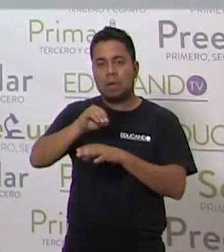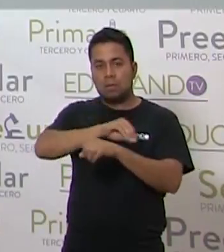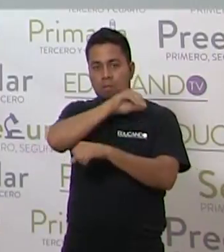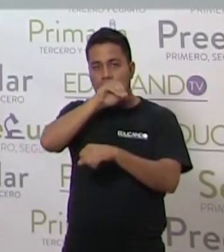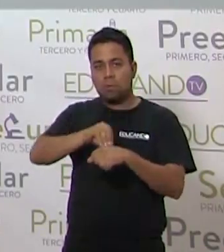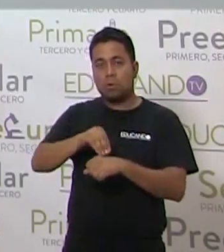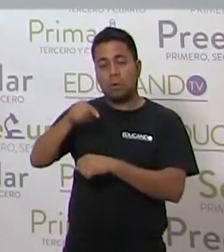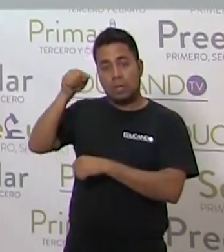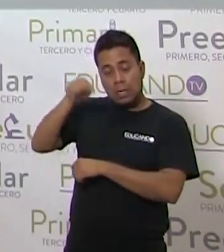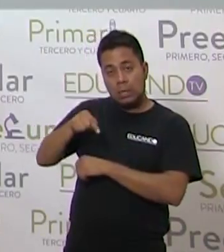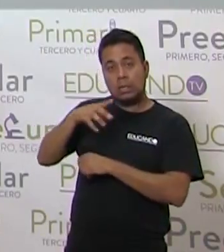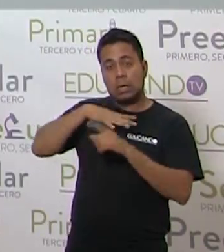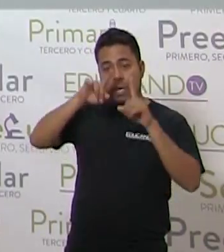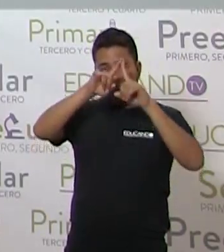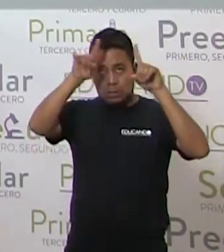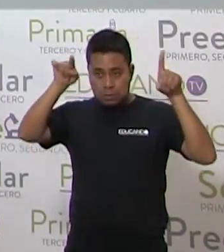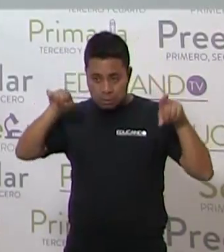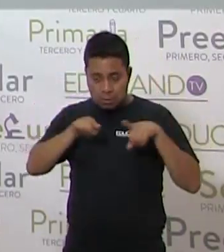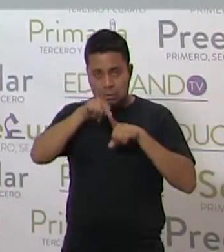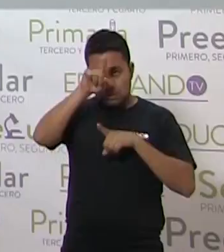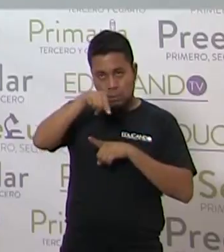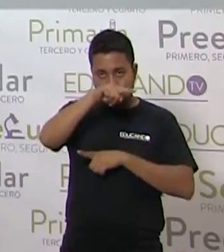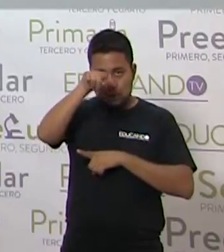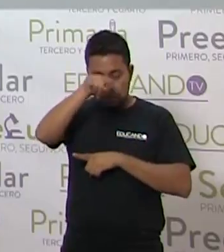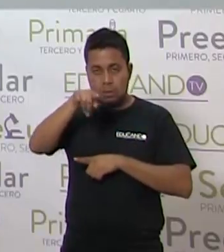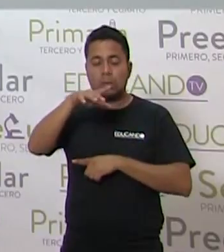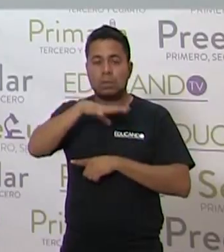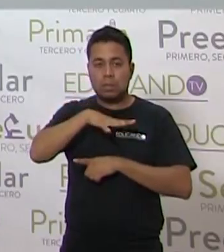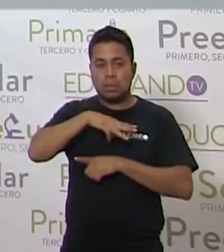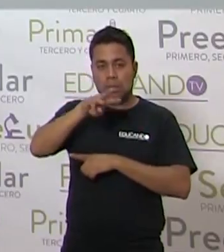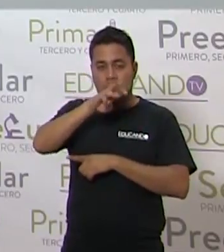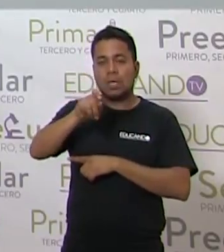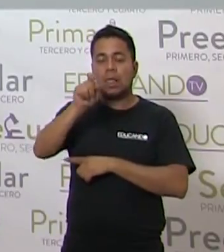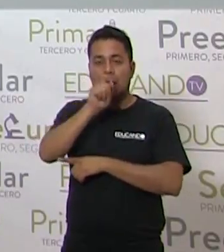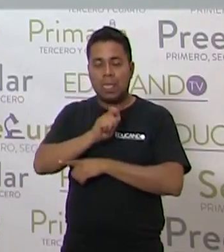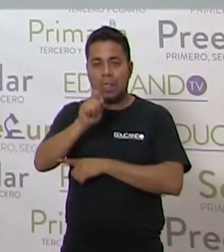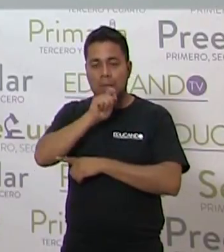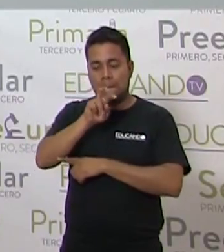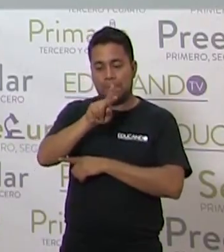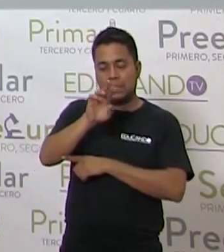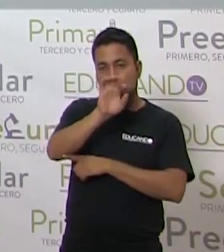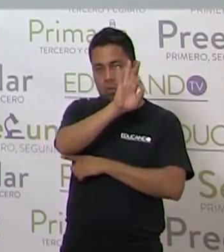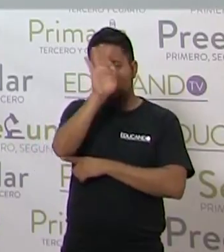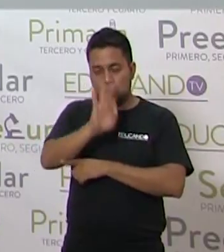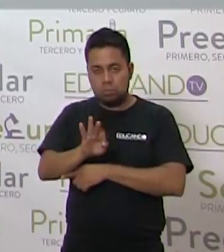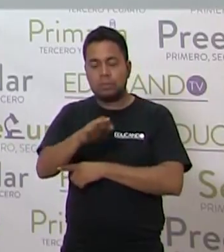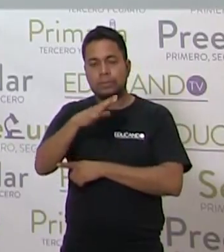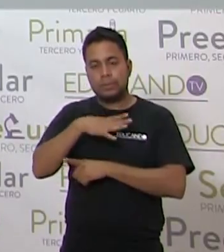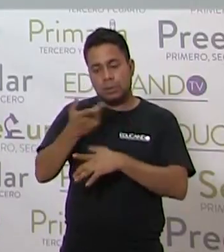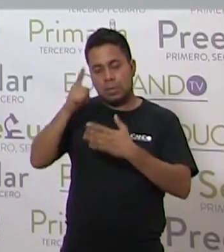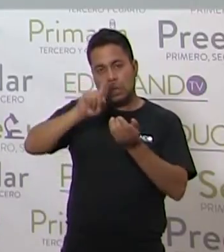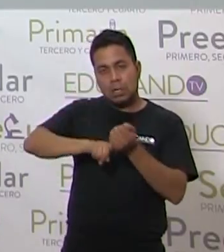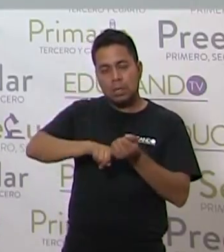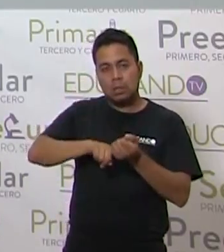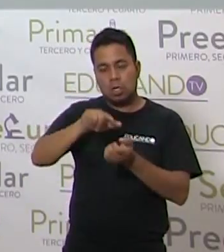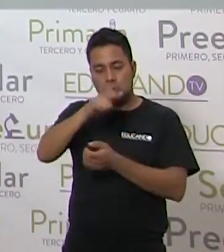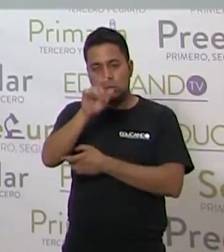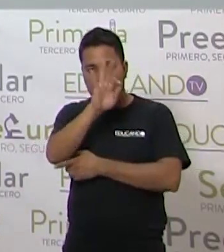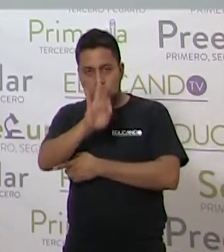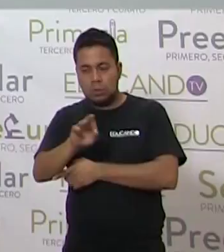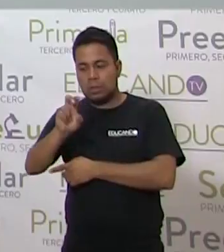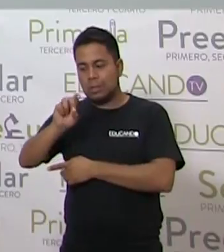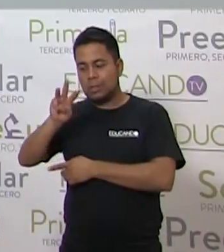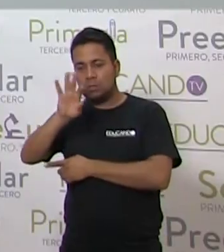acá en esta gráfica aquí hay de las 300 paletas un 25% está representado aquí un 12 por acá un